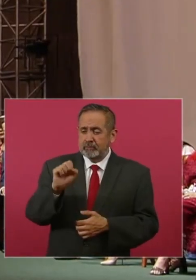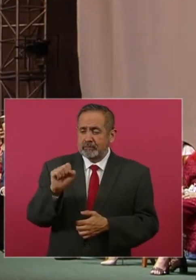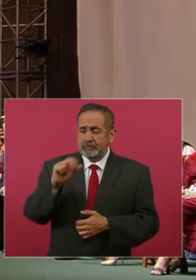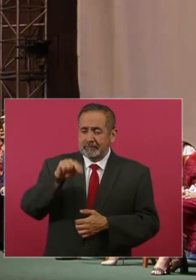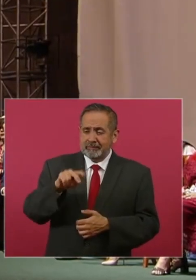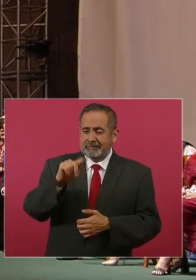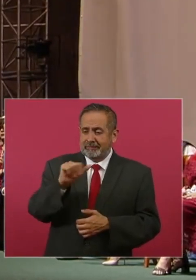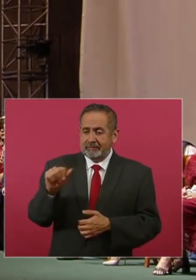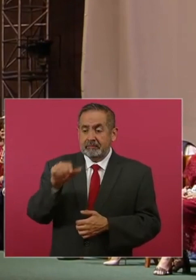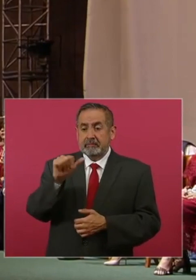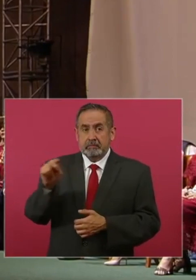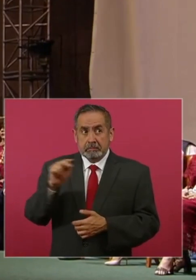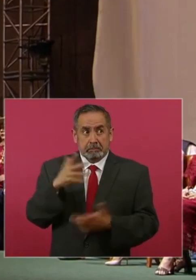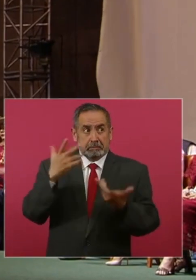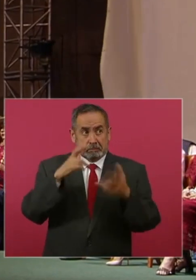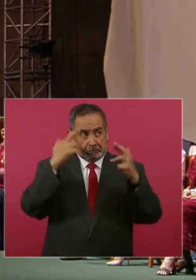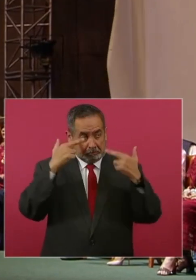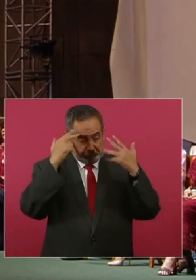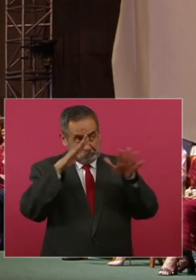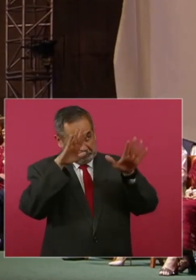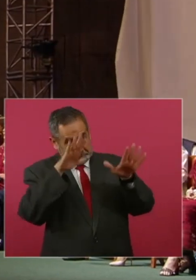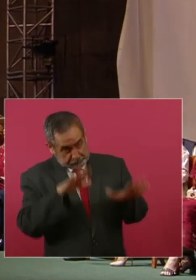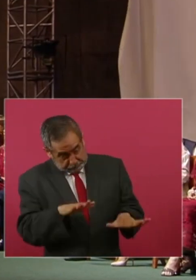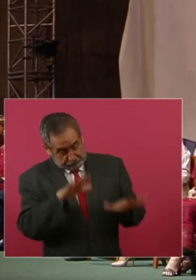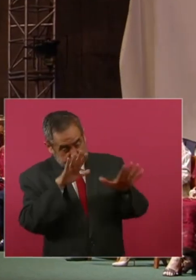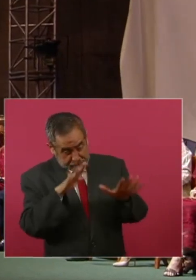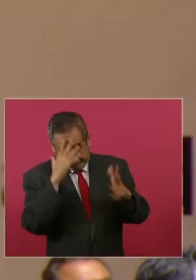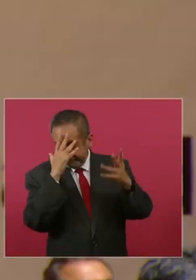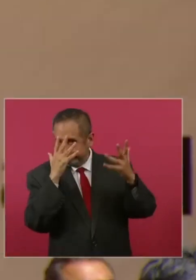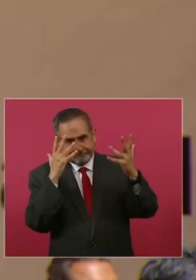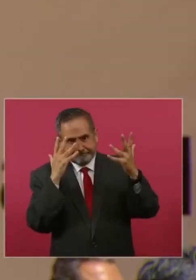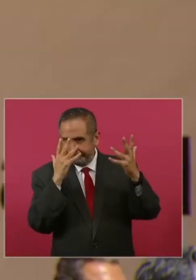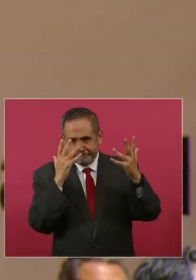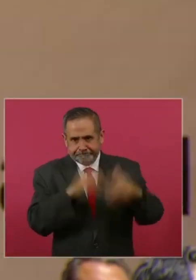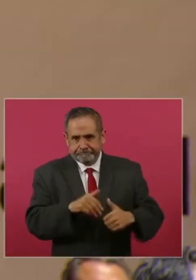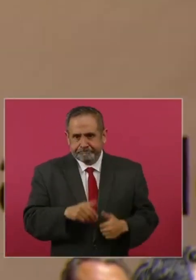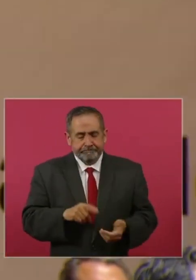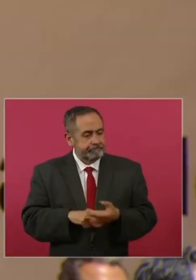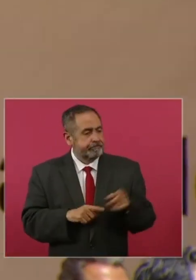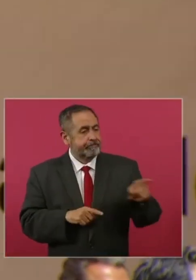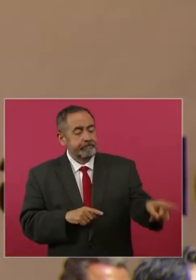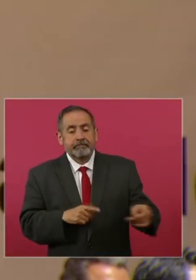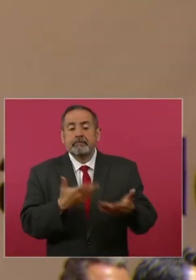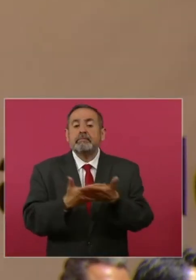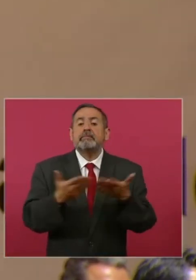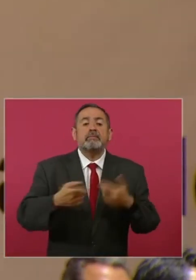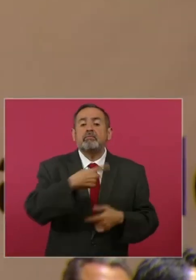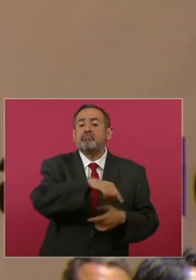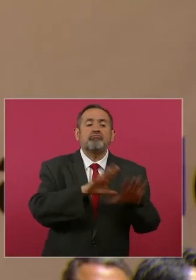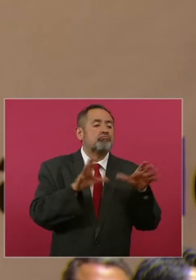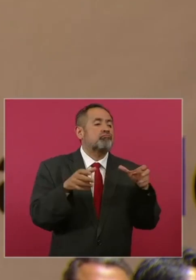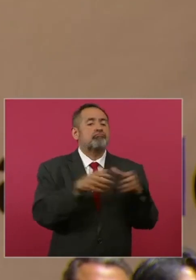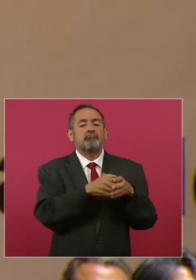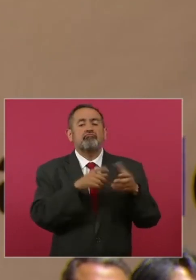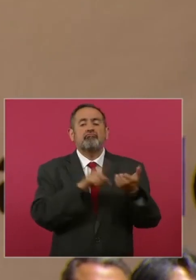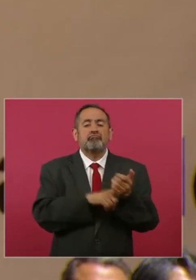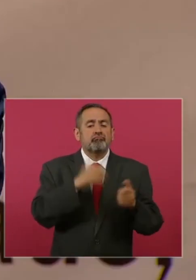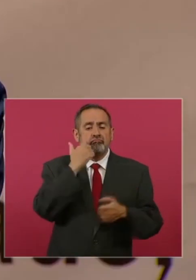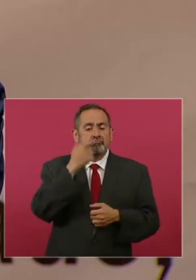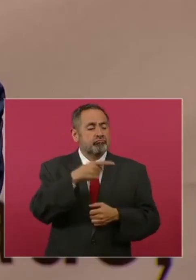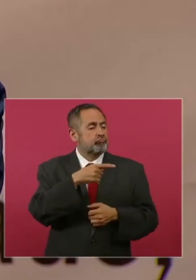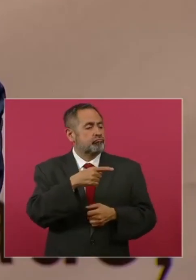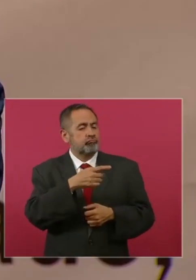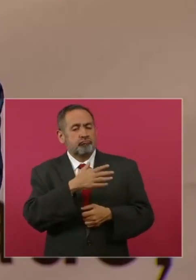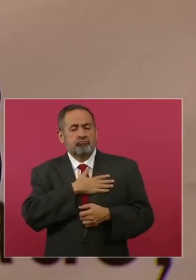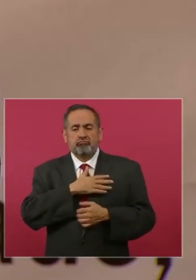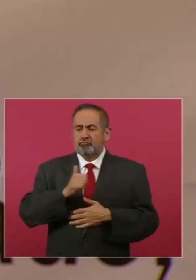of Su Alteza the Santana Serenísima era. Ahora se han constituido en una especie them de supremo